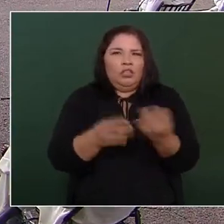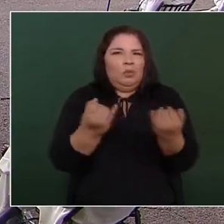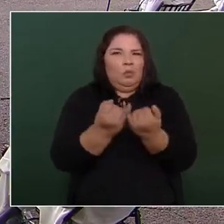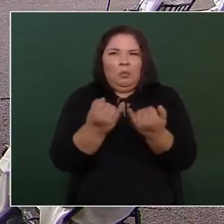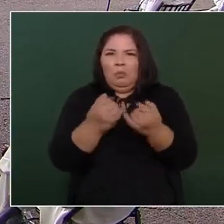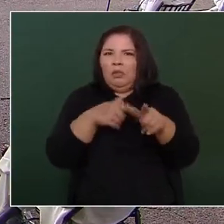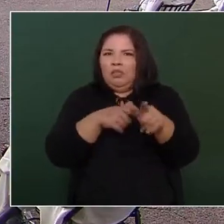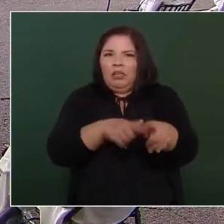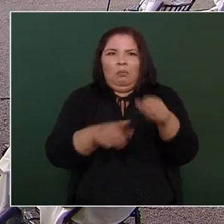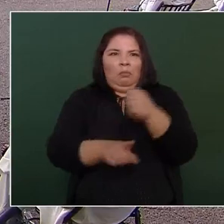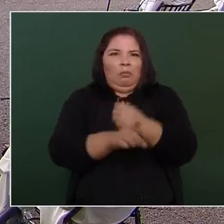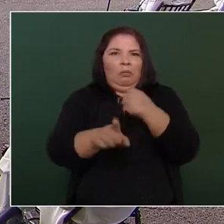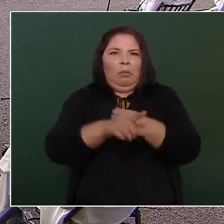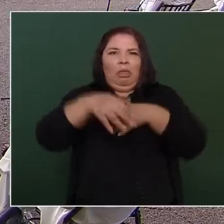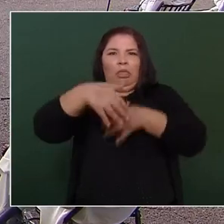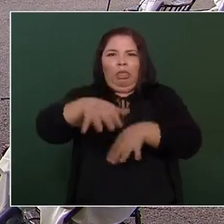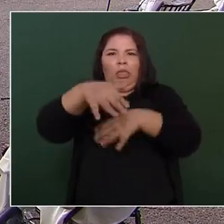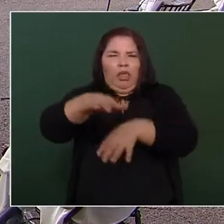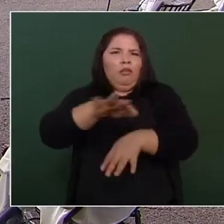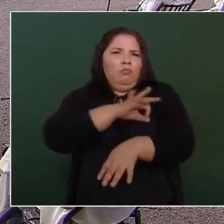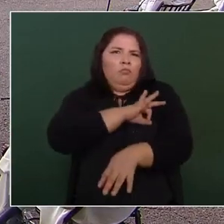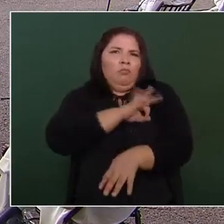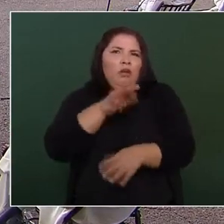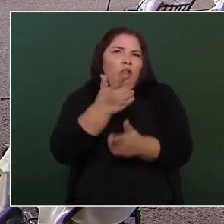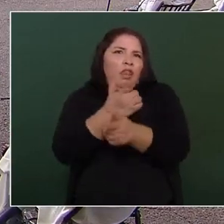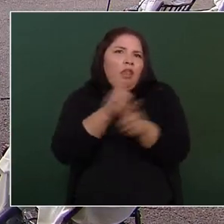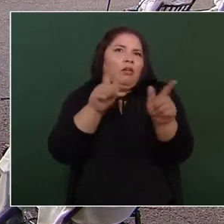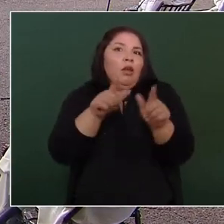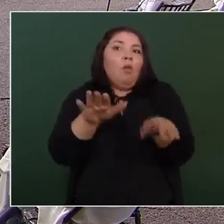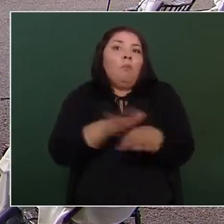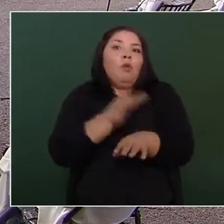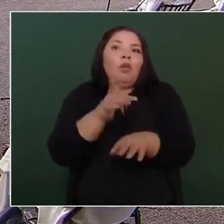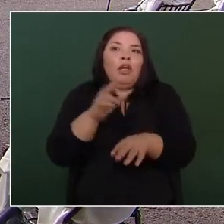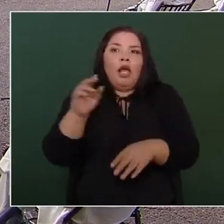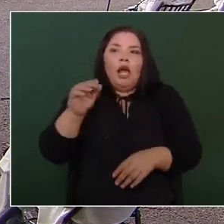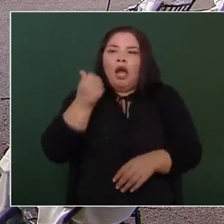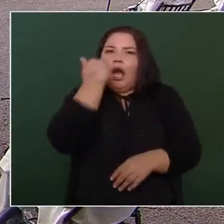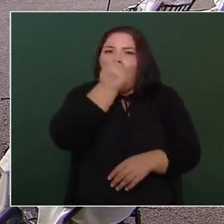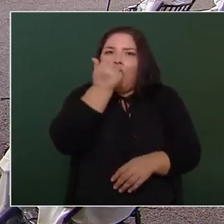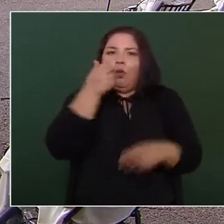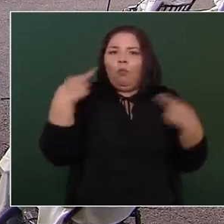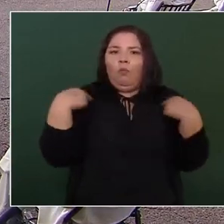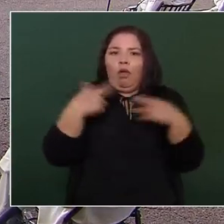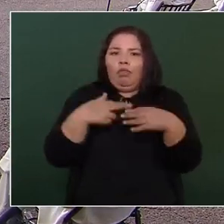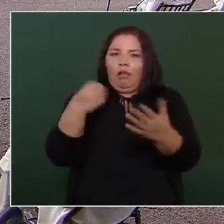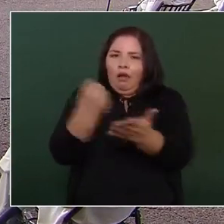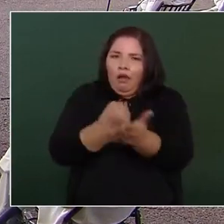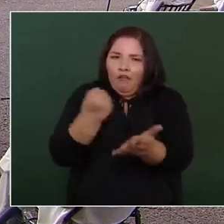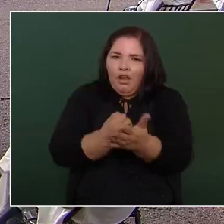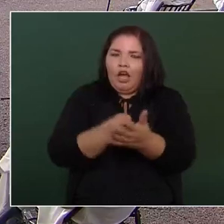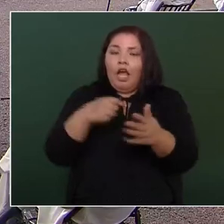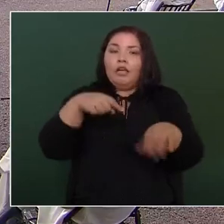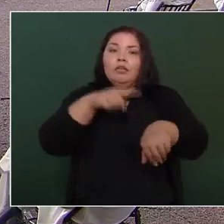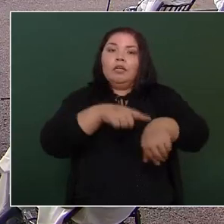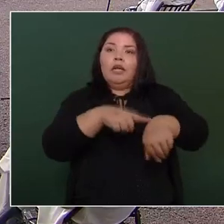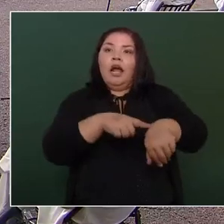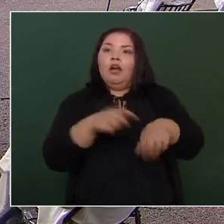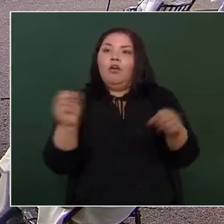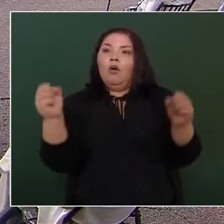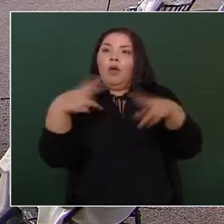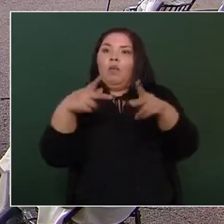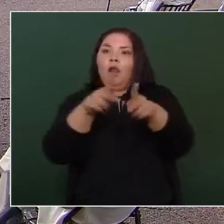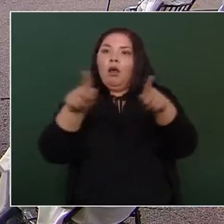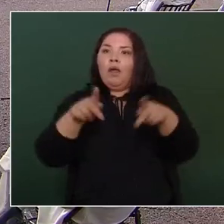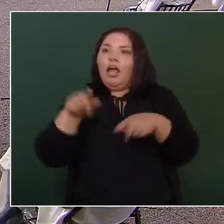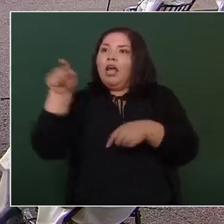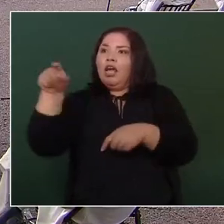manera y que las manifestaciones, sí puede ser manifestaciones, pero ¿por qué se adueña de los estudiantes y de los maestros y los obliga? ¡Ey, te quito la plaza! ¡Ey, ya no estás en